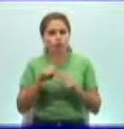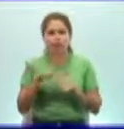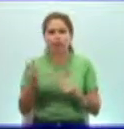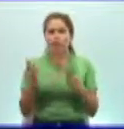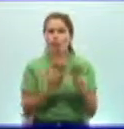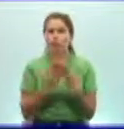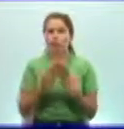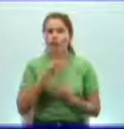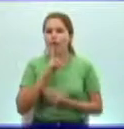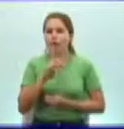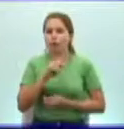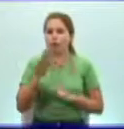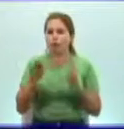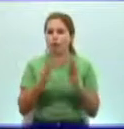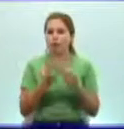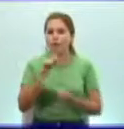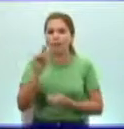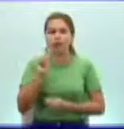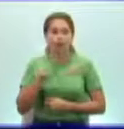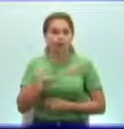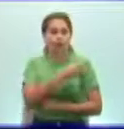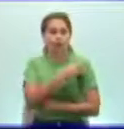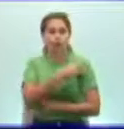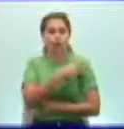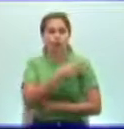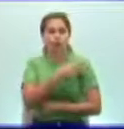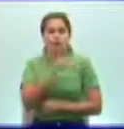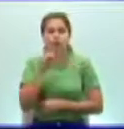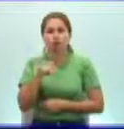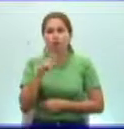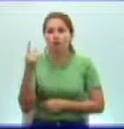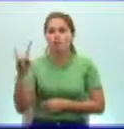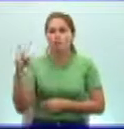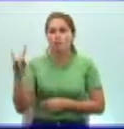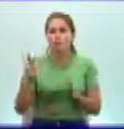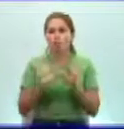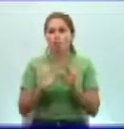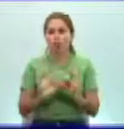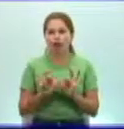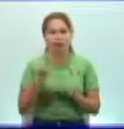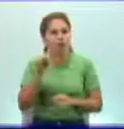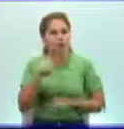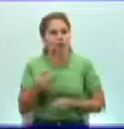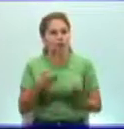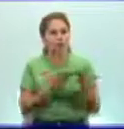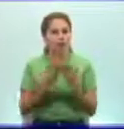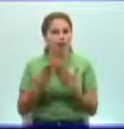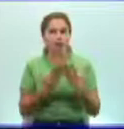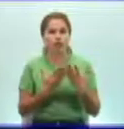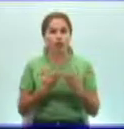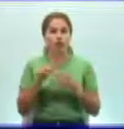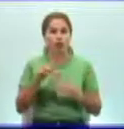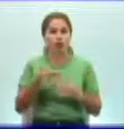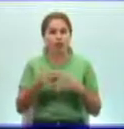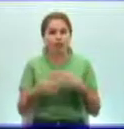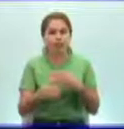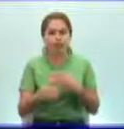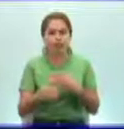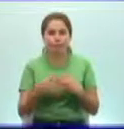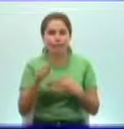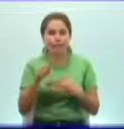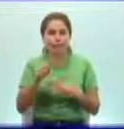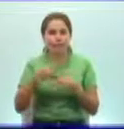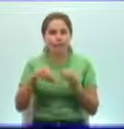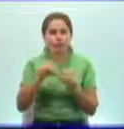estas preguntas en secundaria básica, específicamente en el 9º grado. Y también ahí estudiaron que cuando a través de la sección transversal